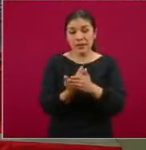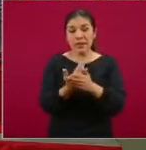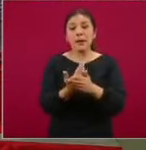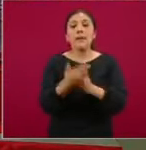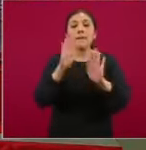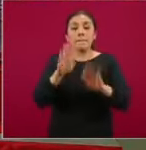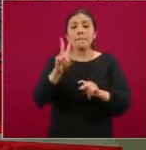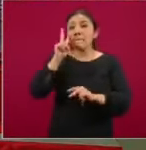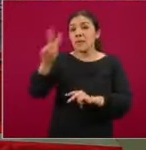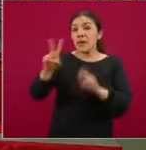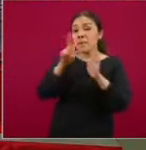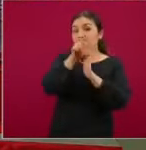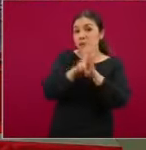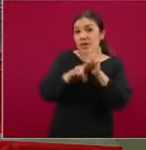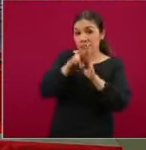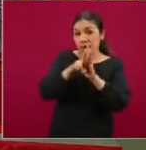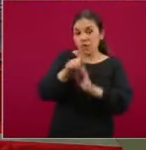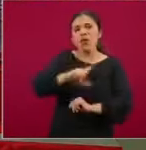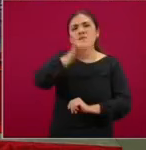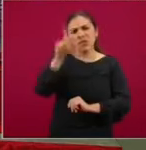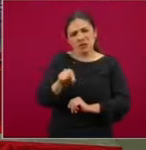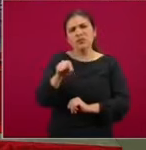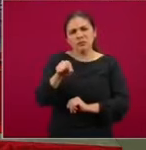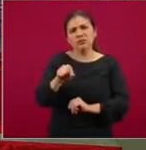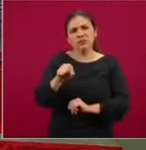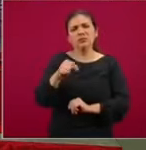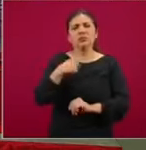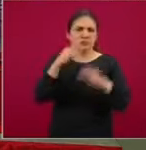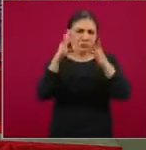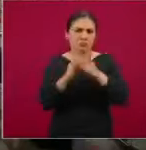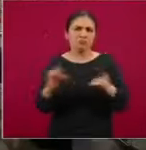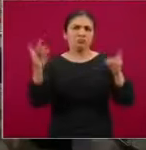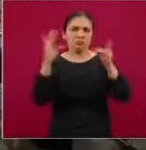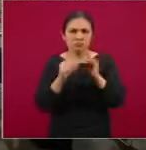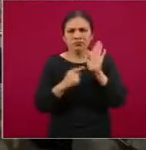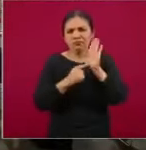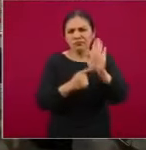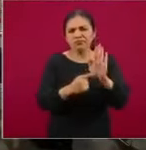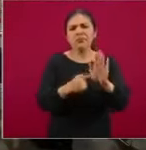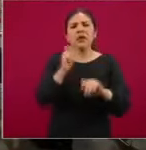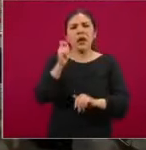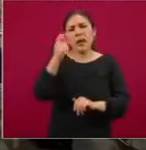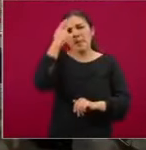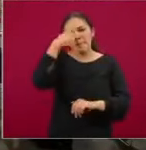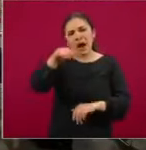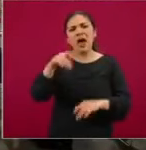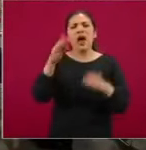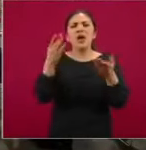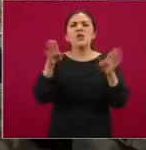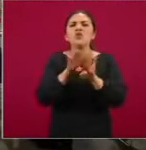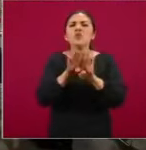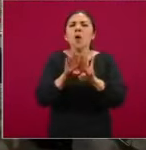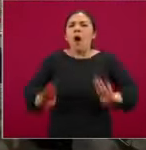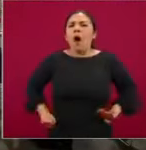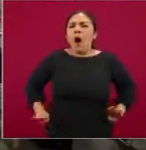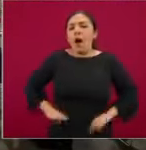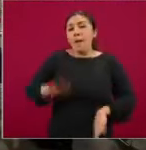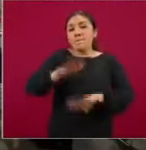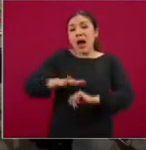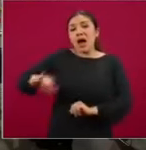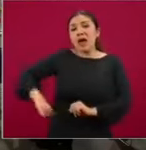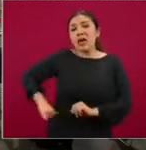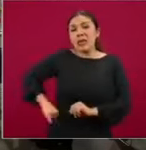a proyectar un video y luego una pequeña presentación en la cual se han enfatizado los aspectos de